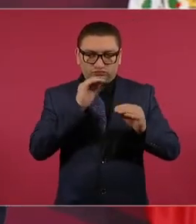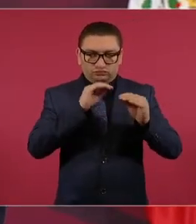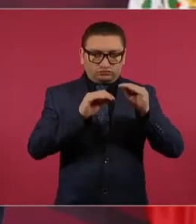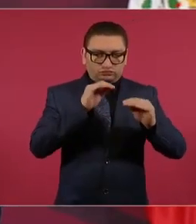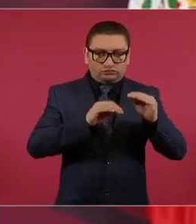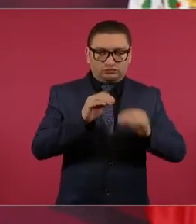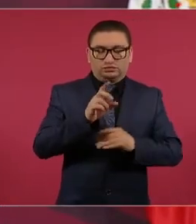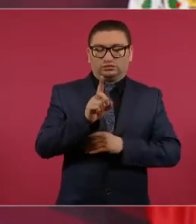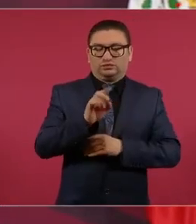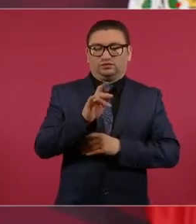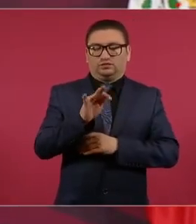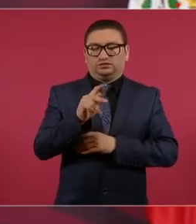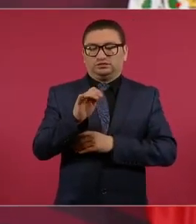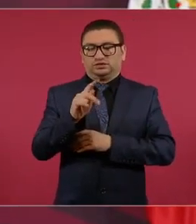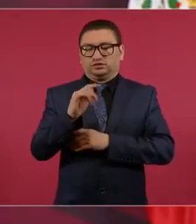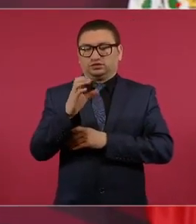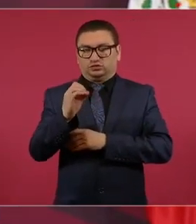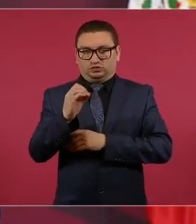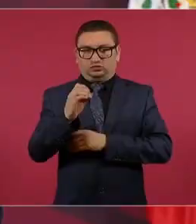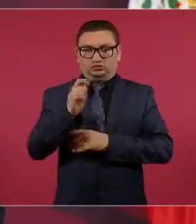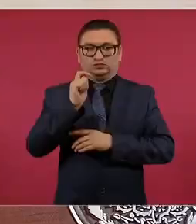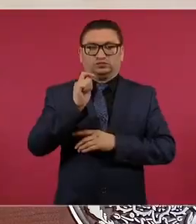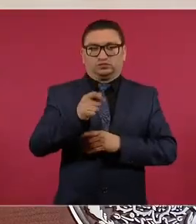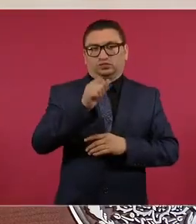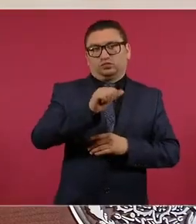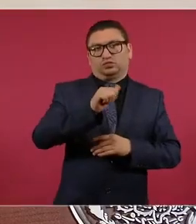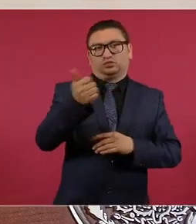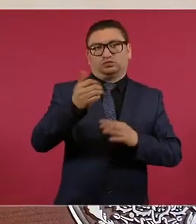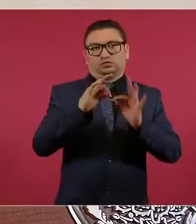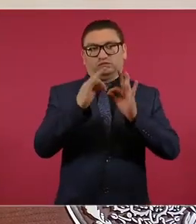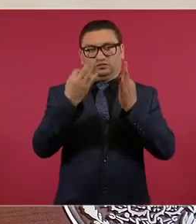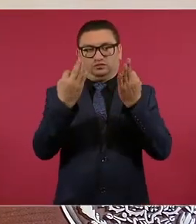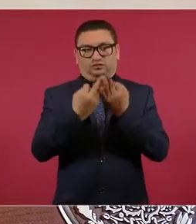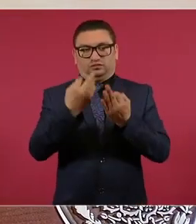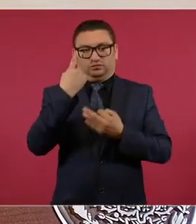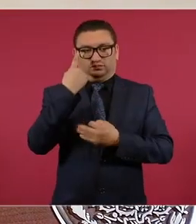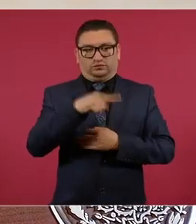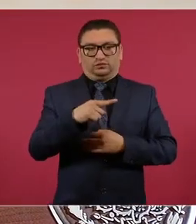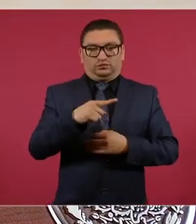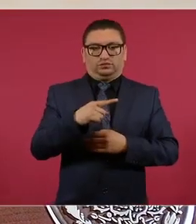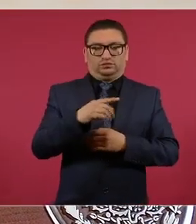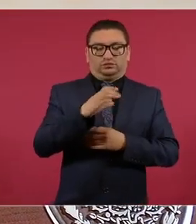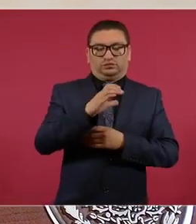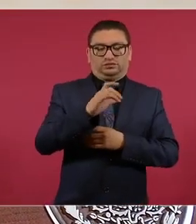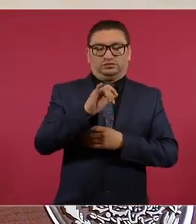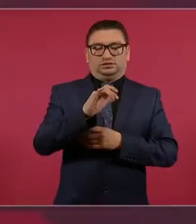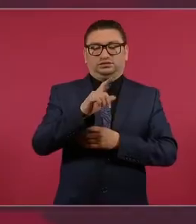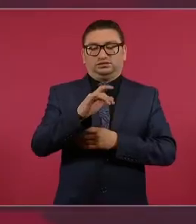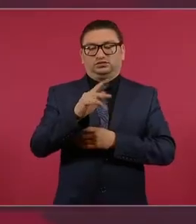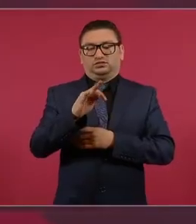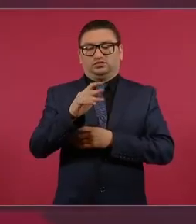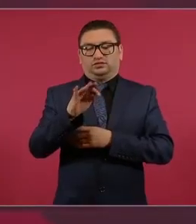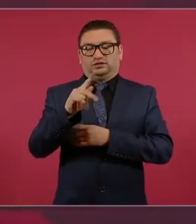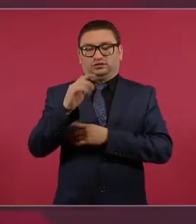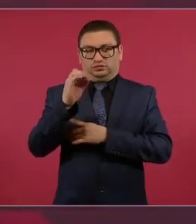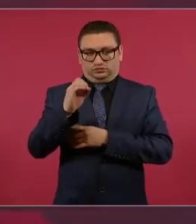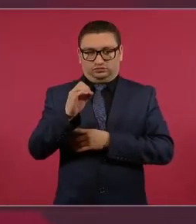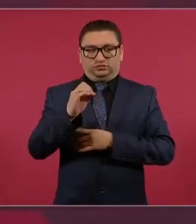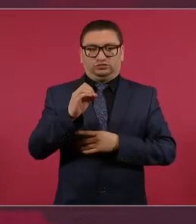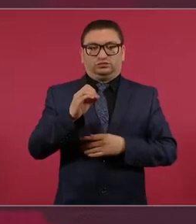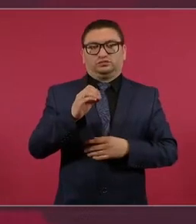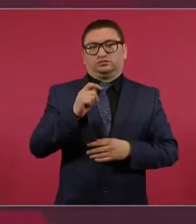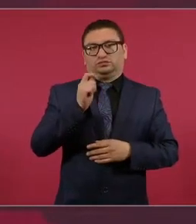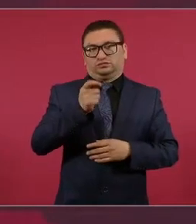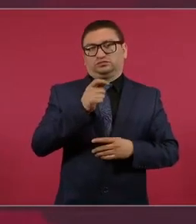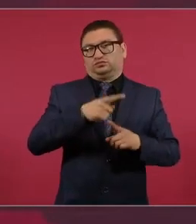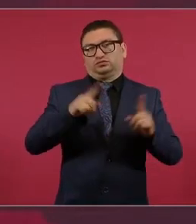glifosato O sea la alternativa glisofato este a